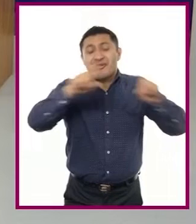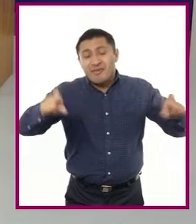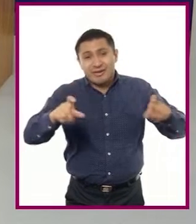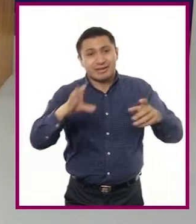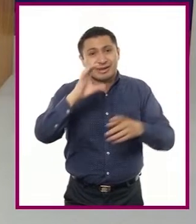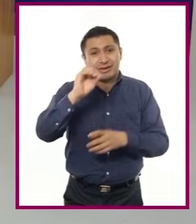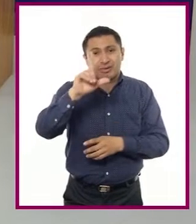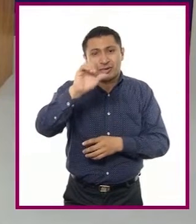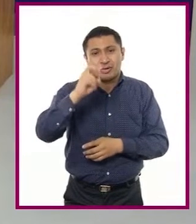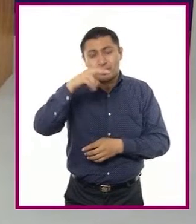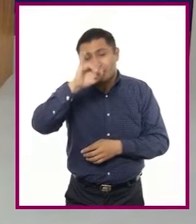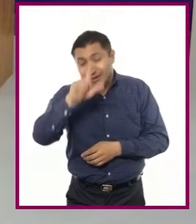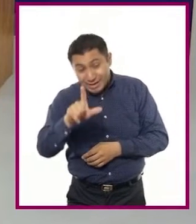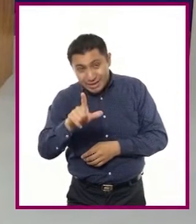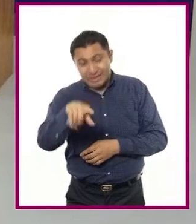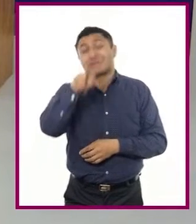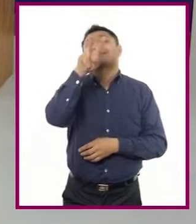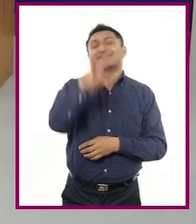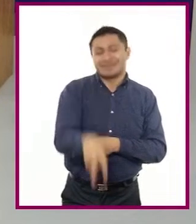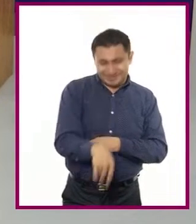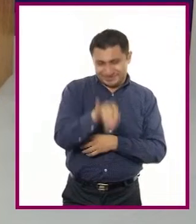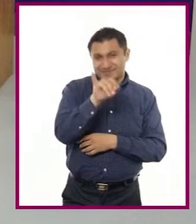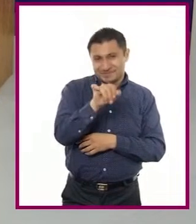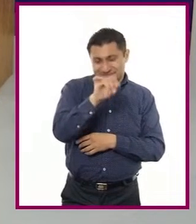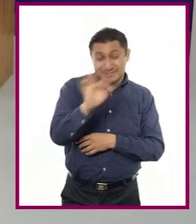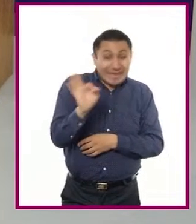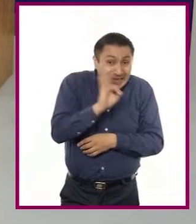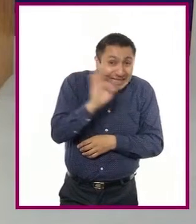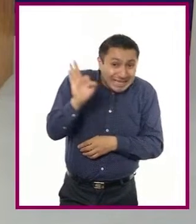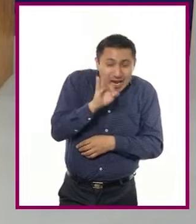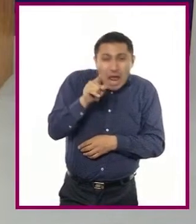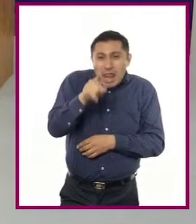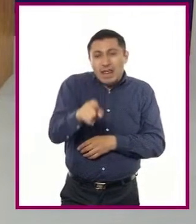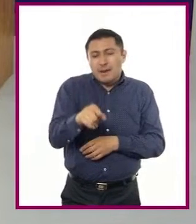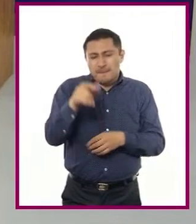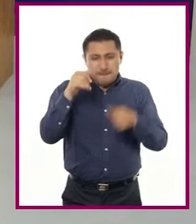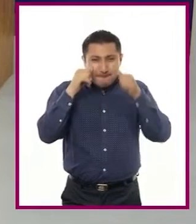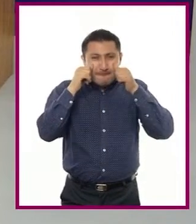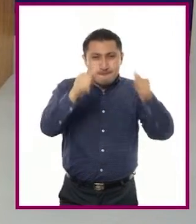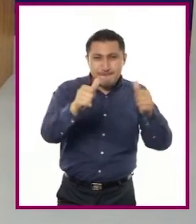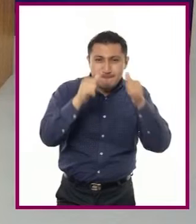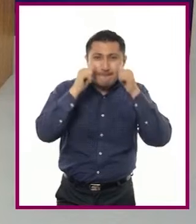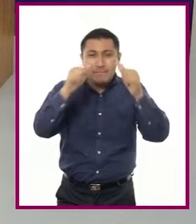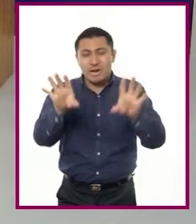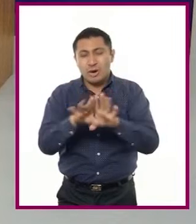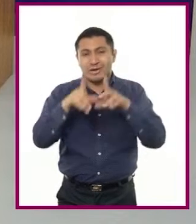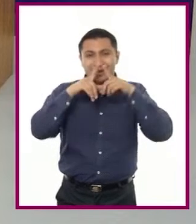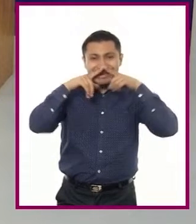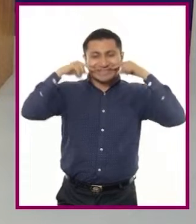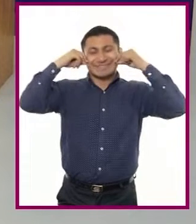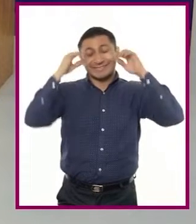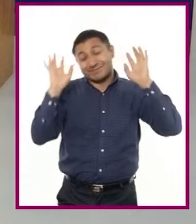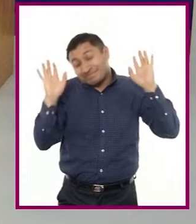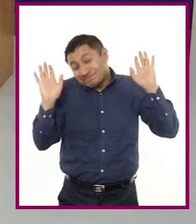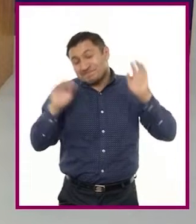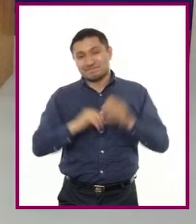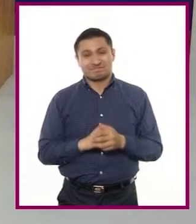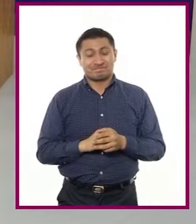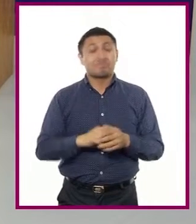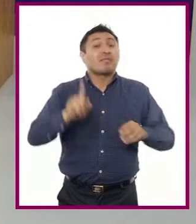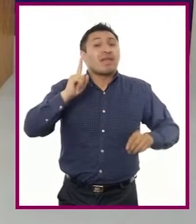coloquiales? Claro que sí. Tal vez hasta al escucharlas esbozaron una sonrisa. Una de